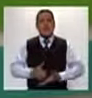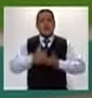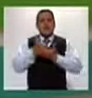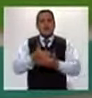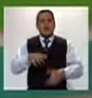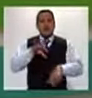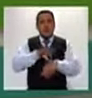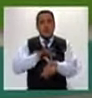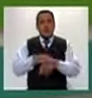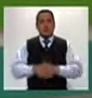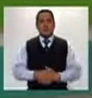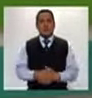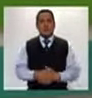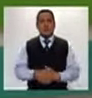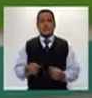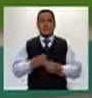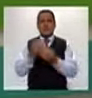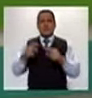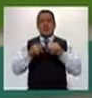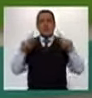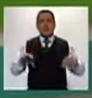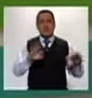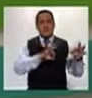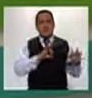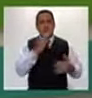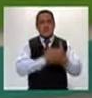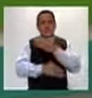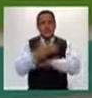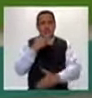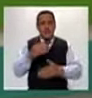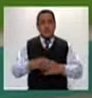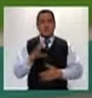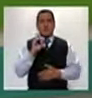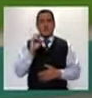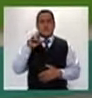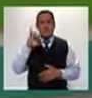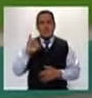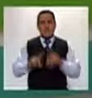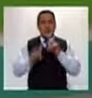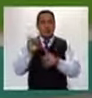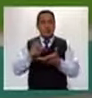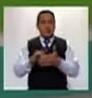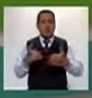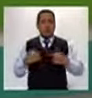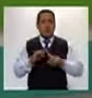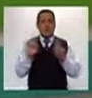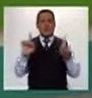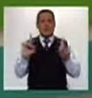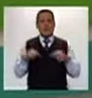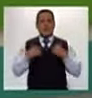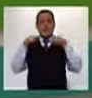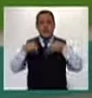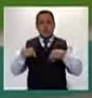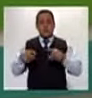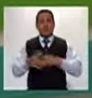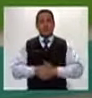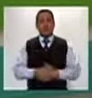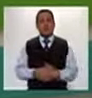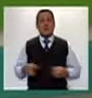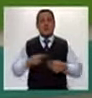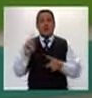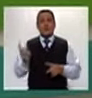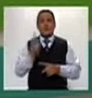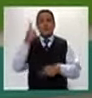biomecánicas de la certificación de la discapacidad del dni a quienes no lo tengan esto dentro los